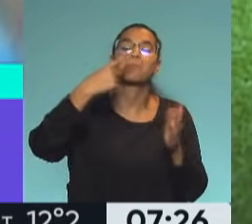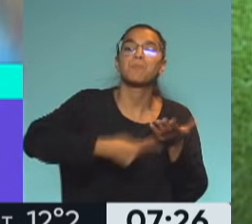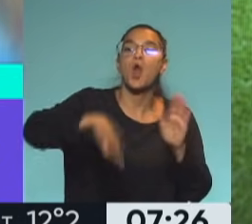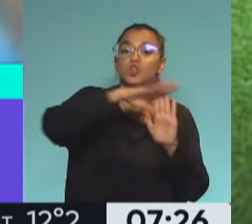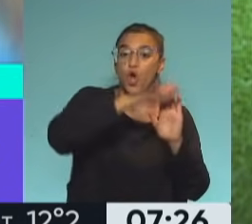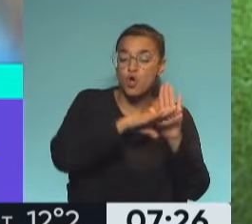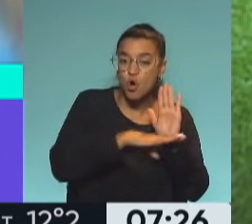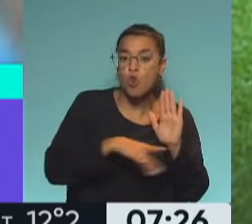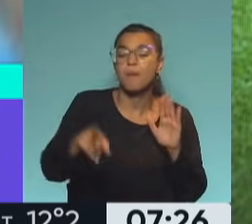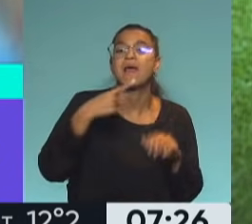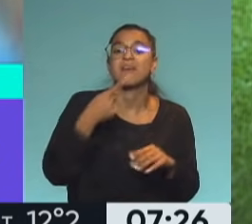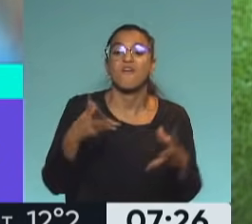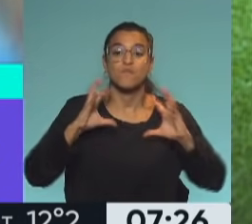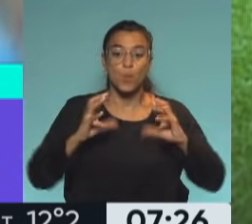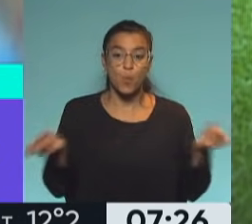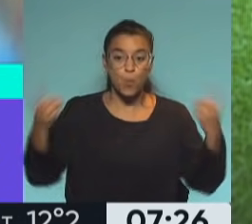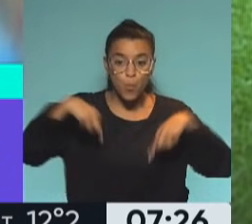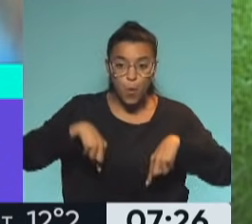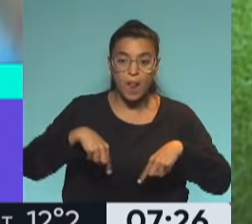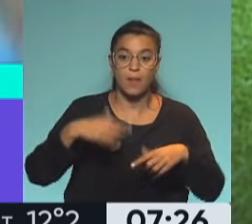el fútbol vuelva en América. Es verdad